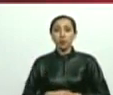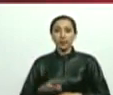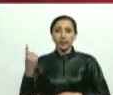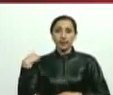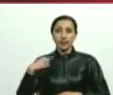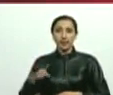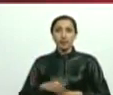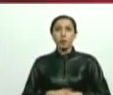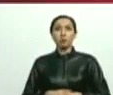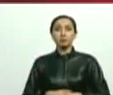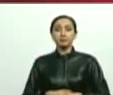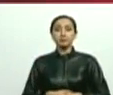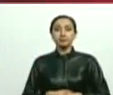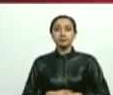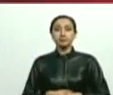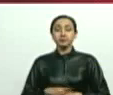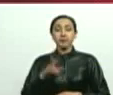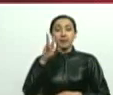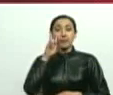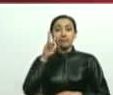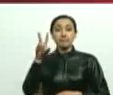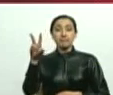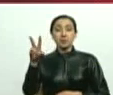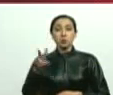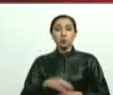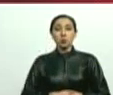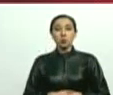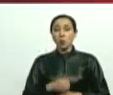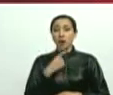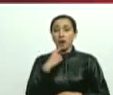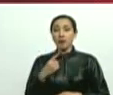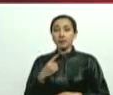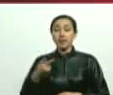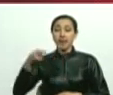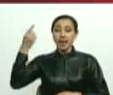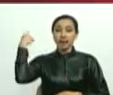nosotros tener la visual, como lo dije ayer,